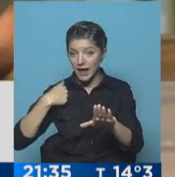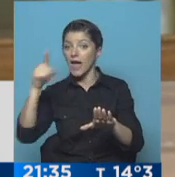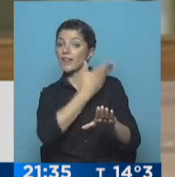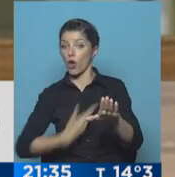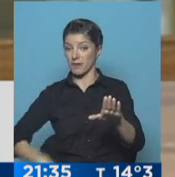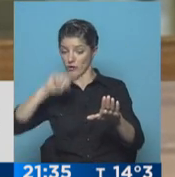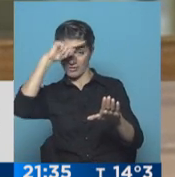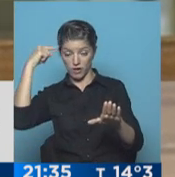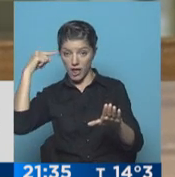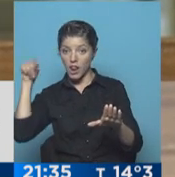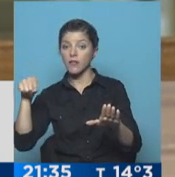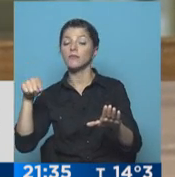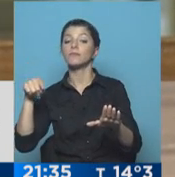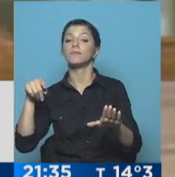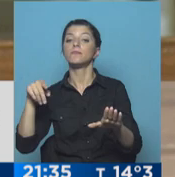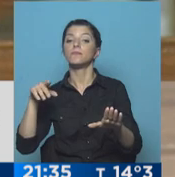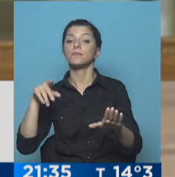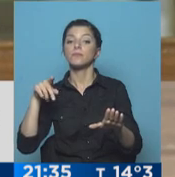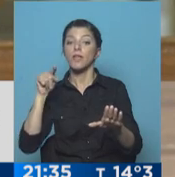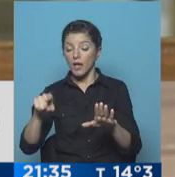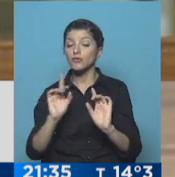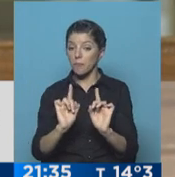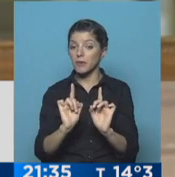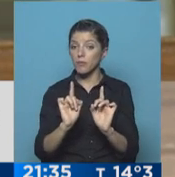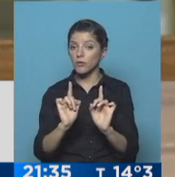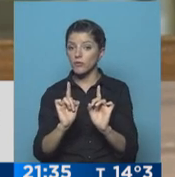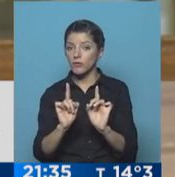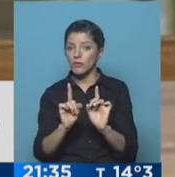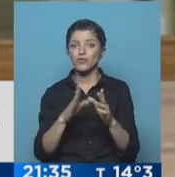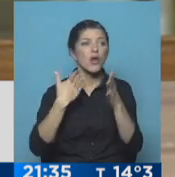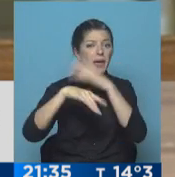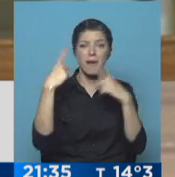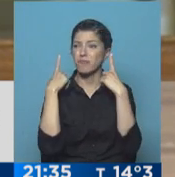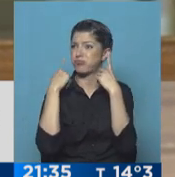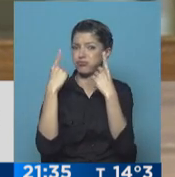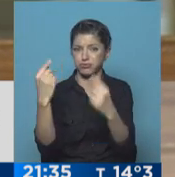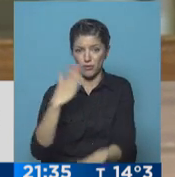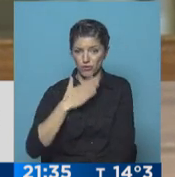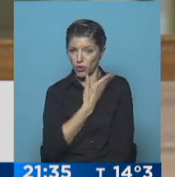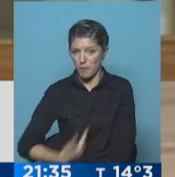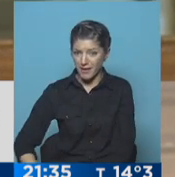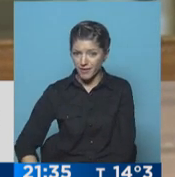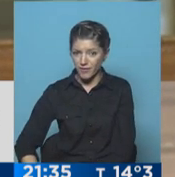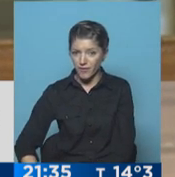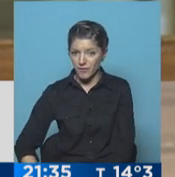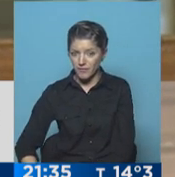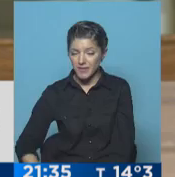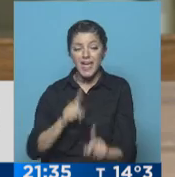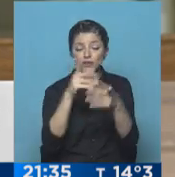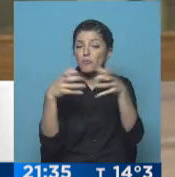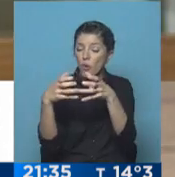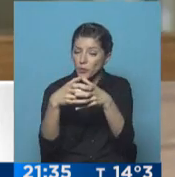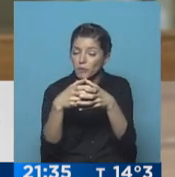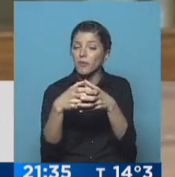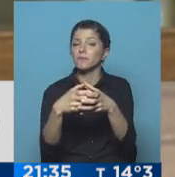gobierno nacional, son precisamente los que más nos critican. Son precisamente los que